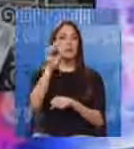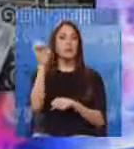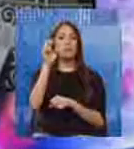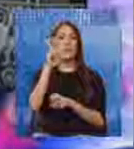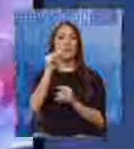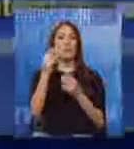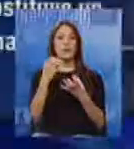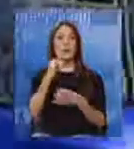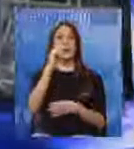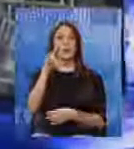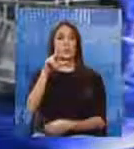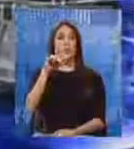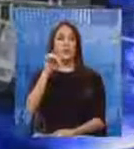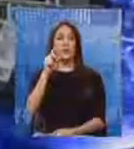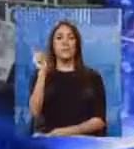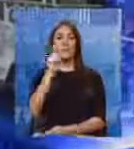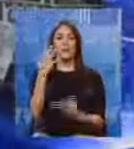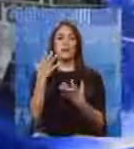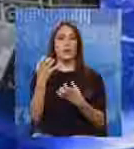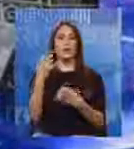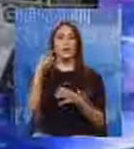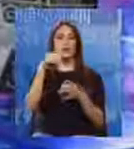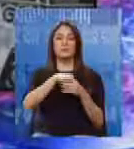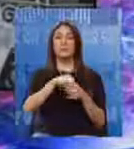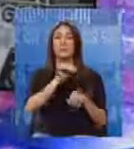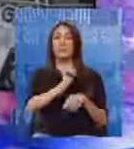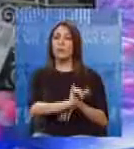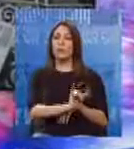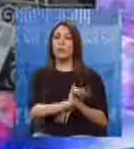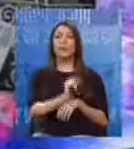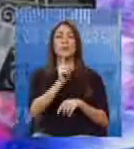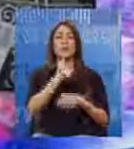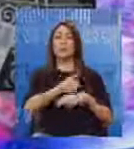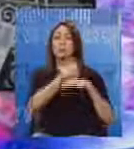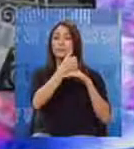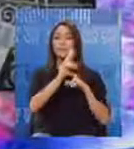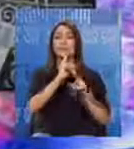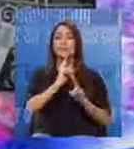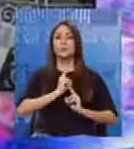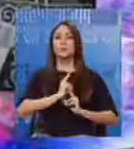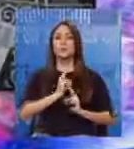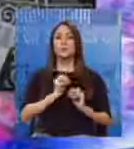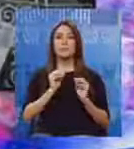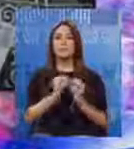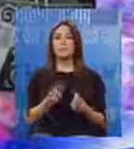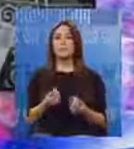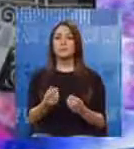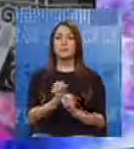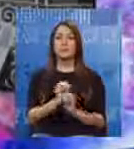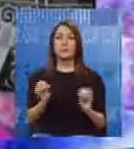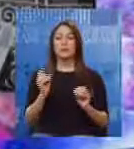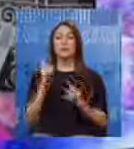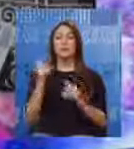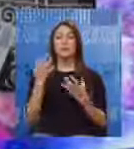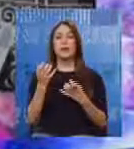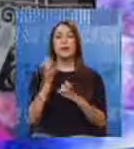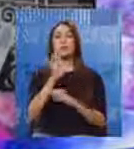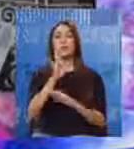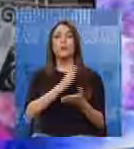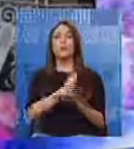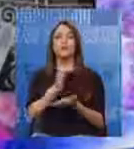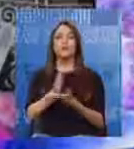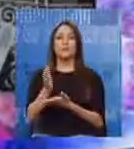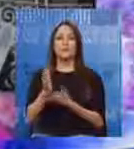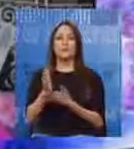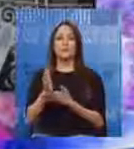la salida de Julian Assange de la misión ecuatoriana, las autoridades no respondan con mayor celeridad ante un intento de acceso no